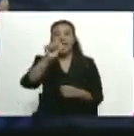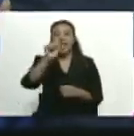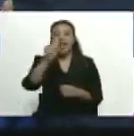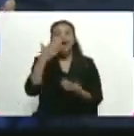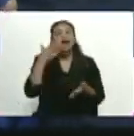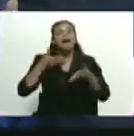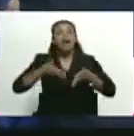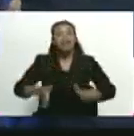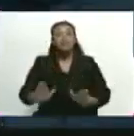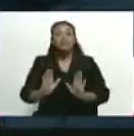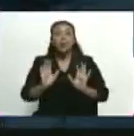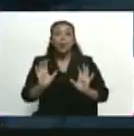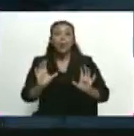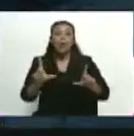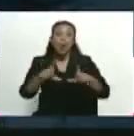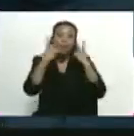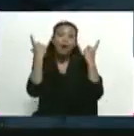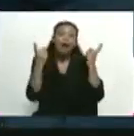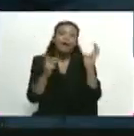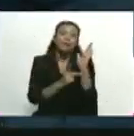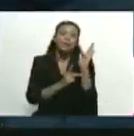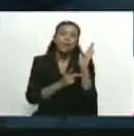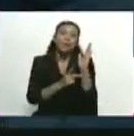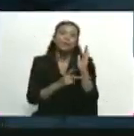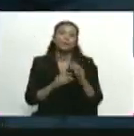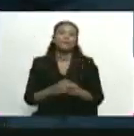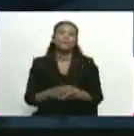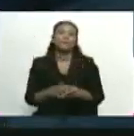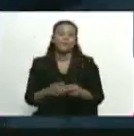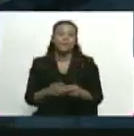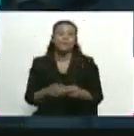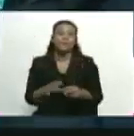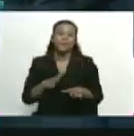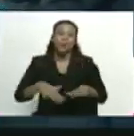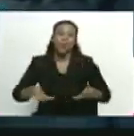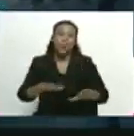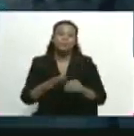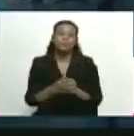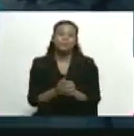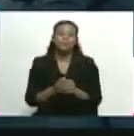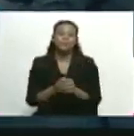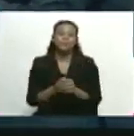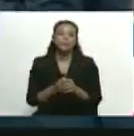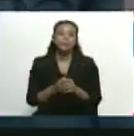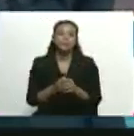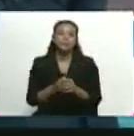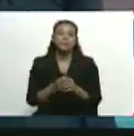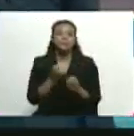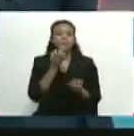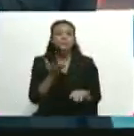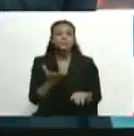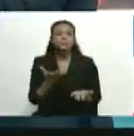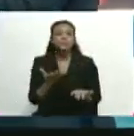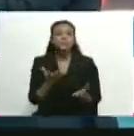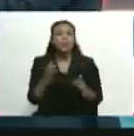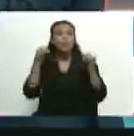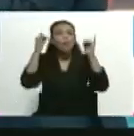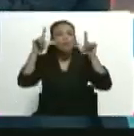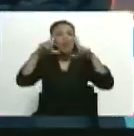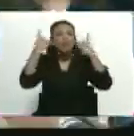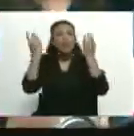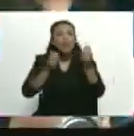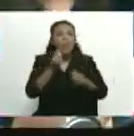Guaira del Liceo Rómulo Betancur, que es en la parroquia Catialamar. Rómulo Betancur. ¿Y cómo estuvo la rumba en La